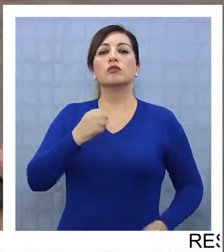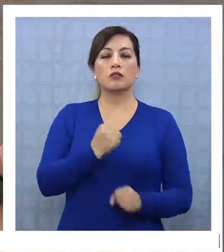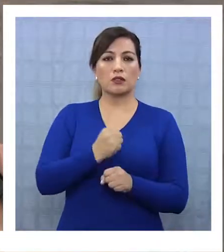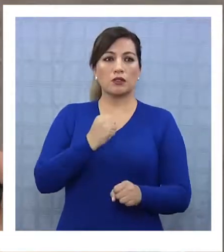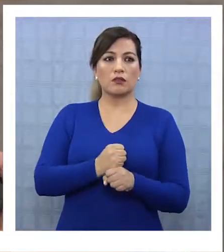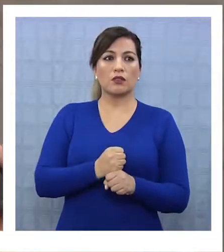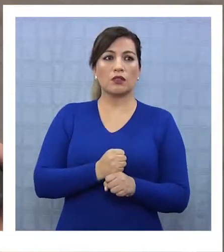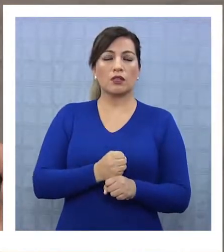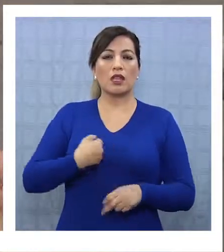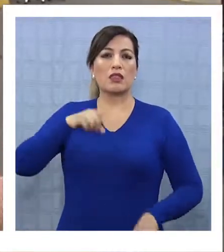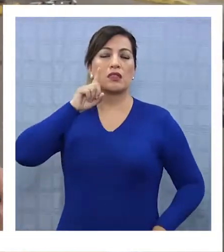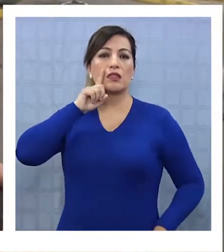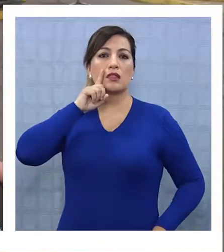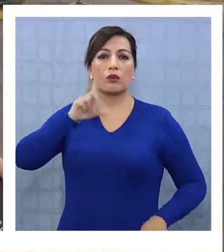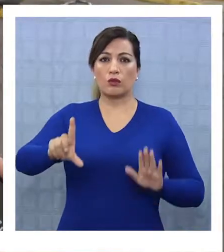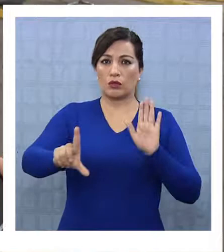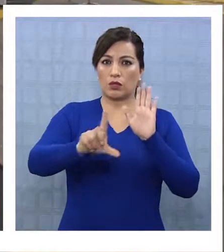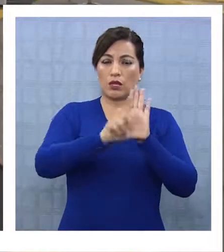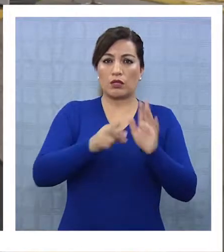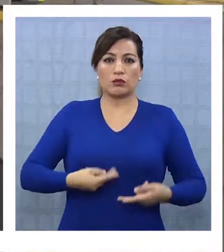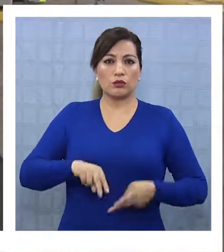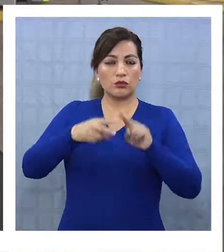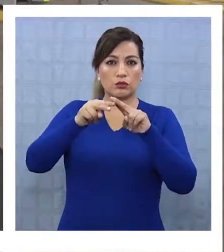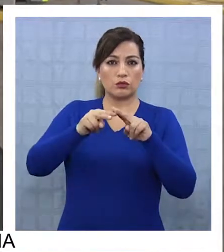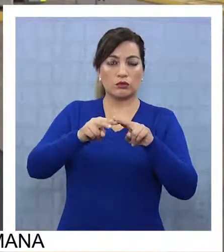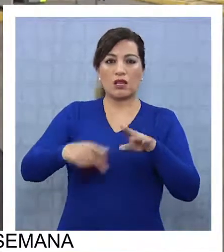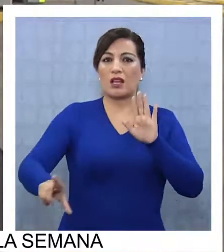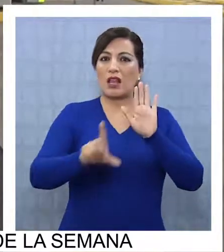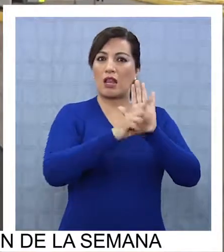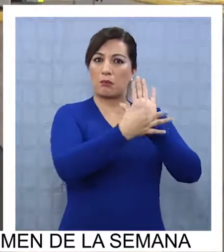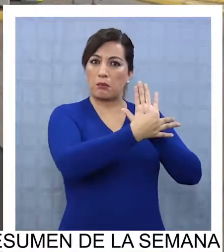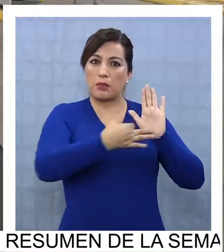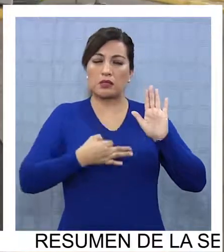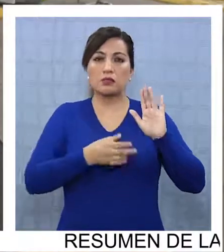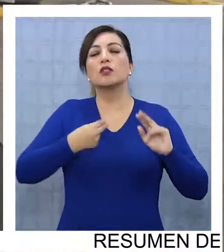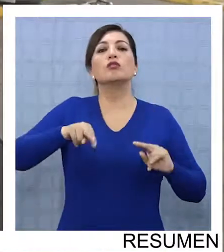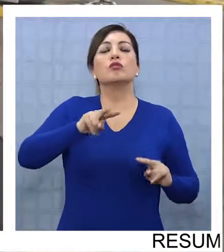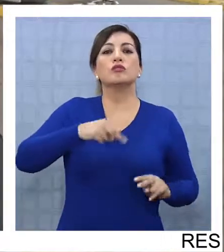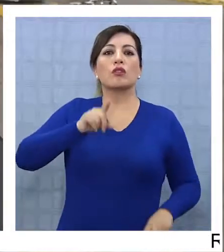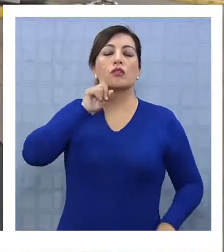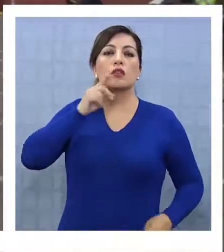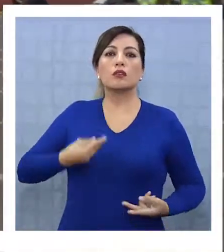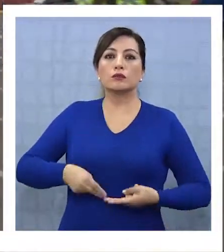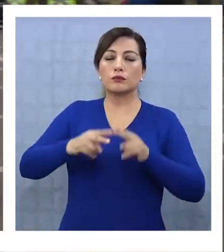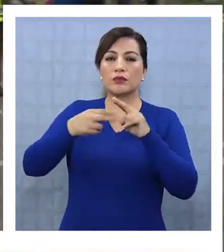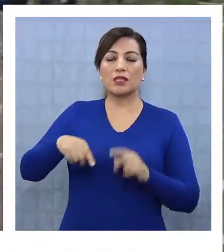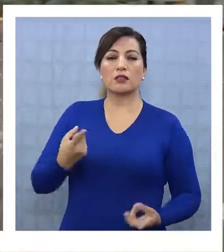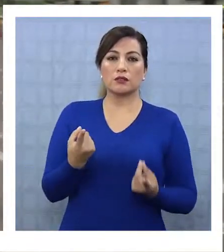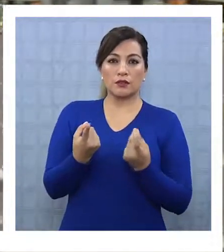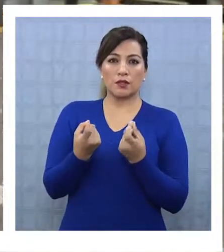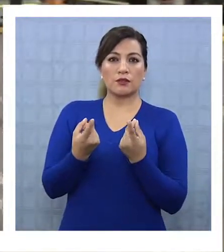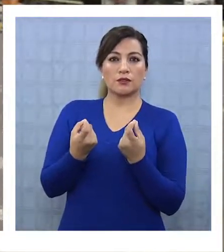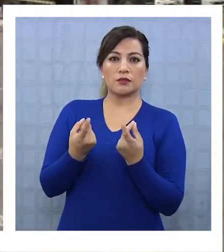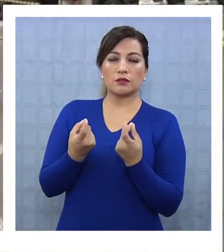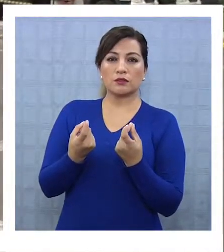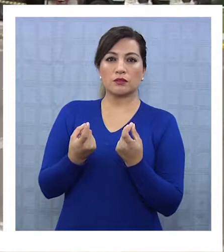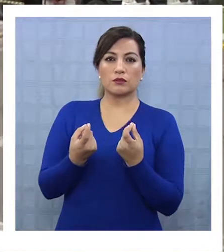a través del Plan Regulador y a través de la Ley General de Bremio de Construcción. Y la ley indica que para tener cualquier construcción tú